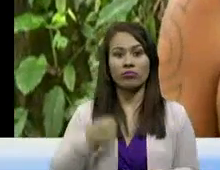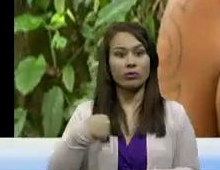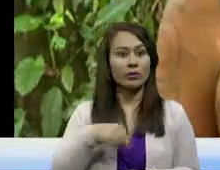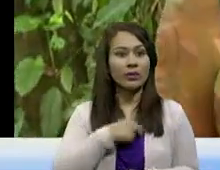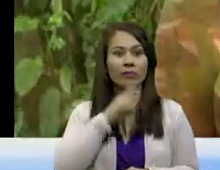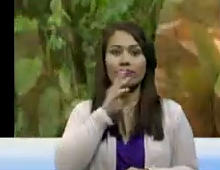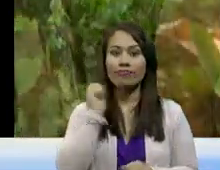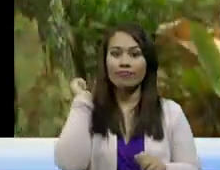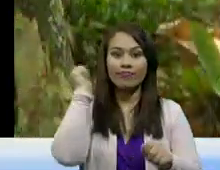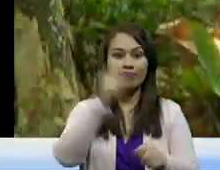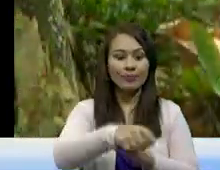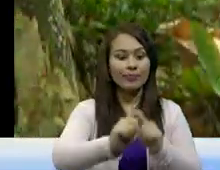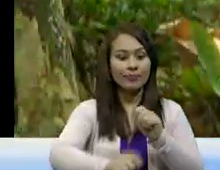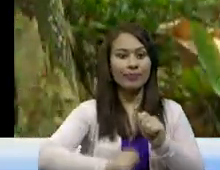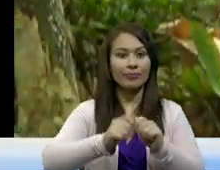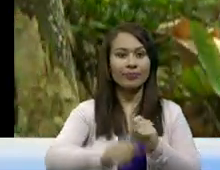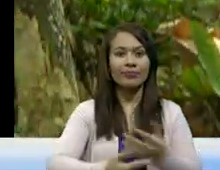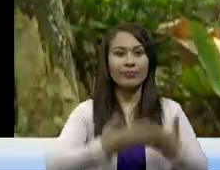pesca especialmente.